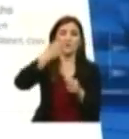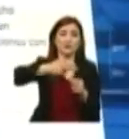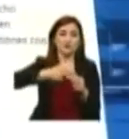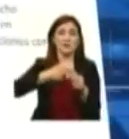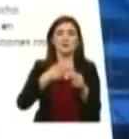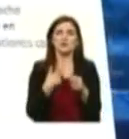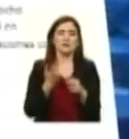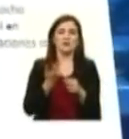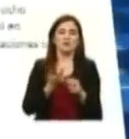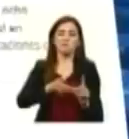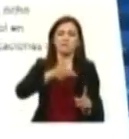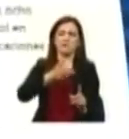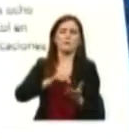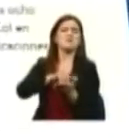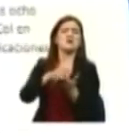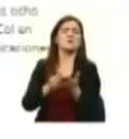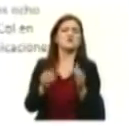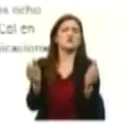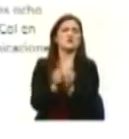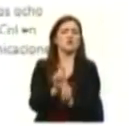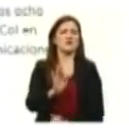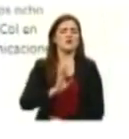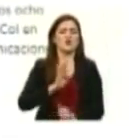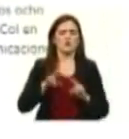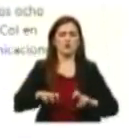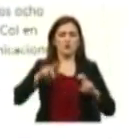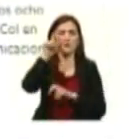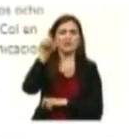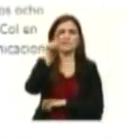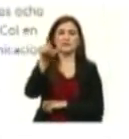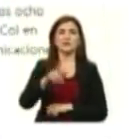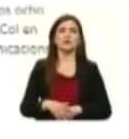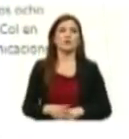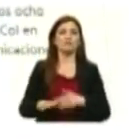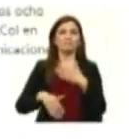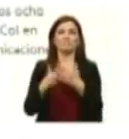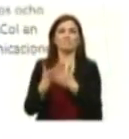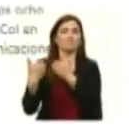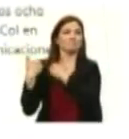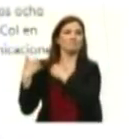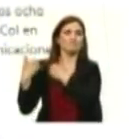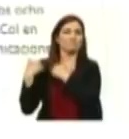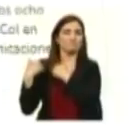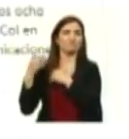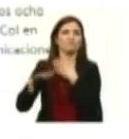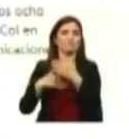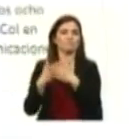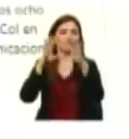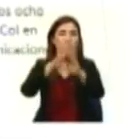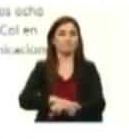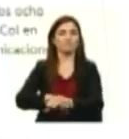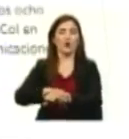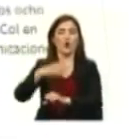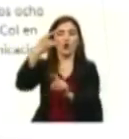en el cobarde asesinato de miembros del Cuerpo Técnico de Investigaciones de la Fiscalía. Vamos por todos los responsables. Que no haya duda de que Guacho